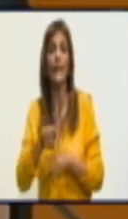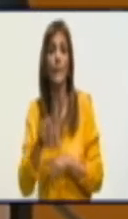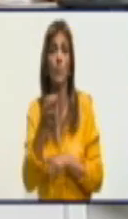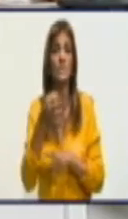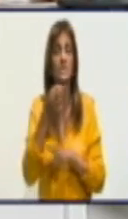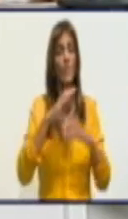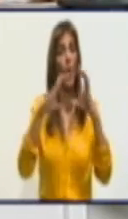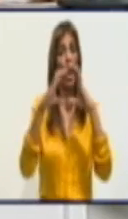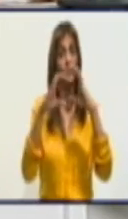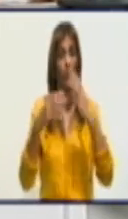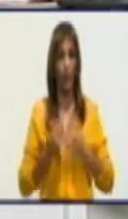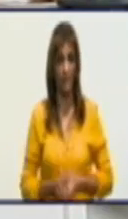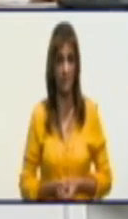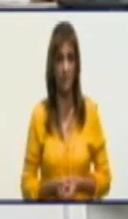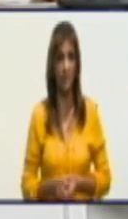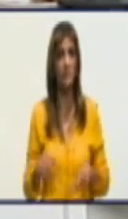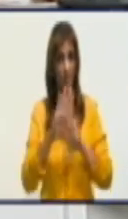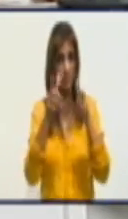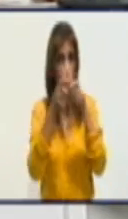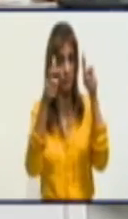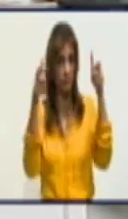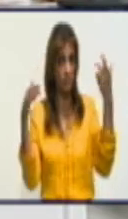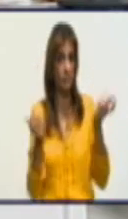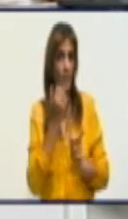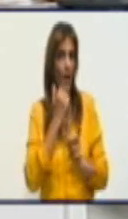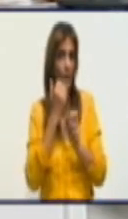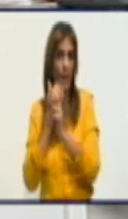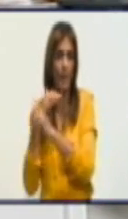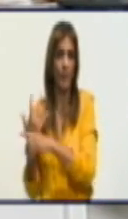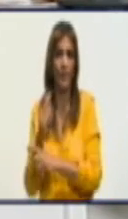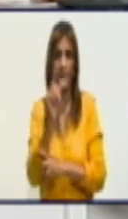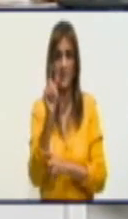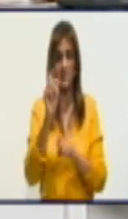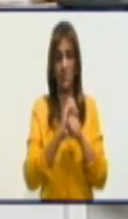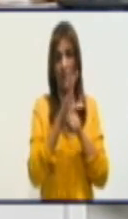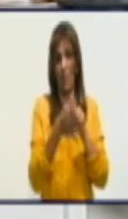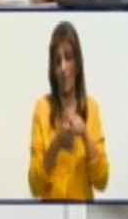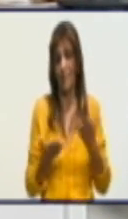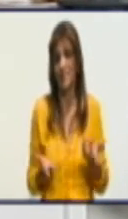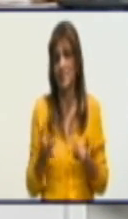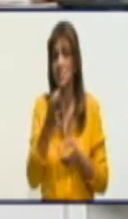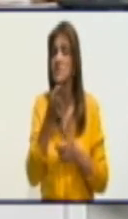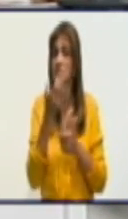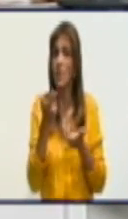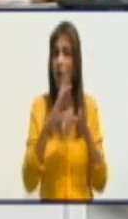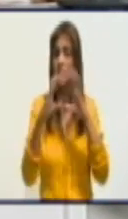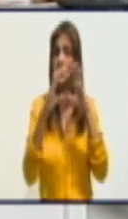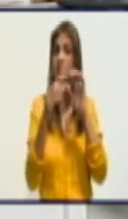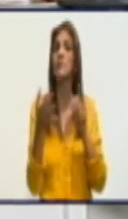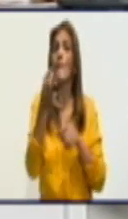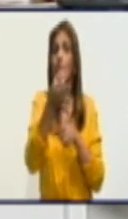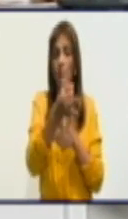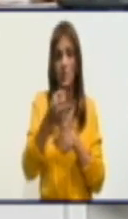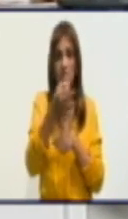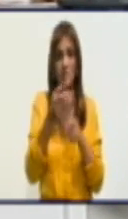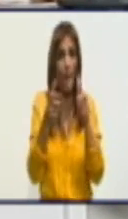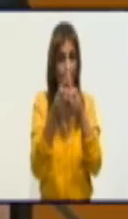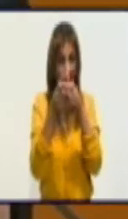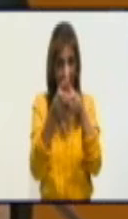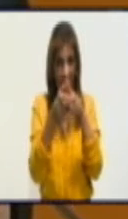hoy en 102 por cada 100.000 habitantes. Eso es una tasa altísima para un municipio tan pequeño. Es decir, que